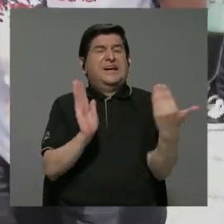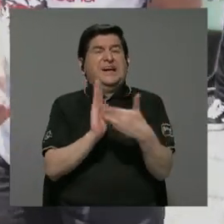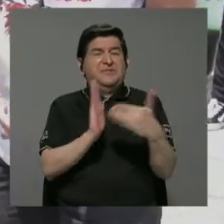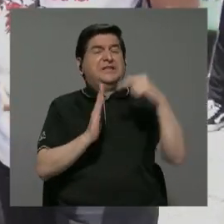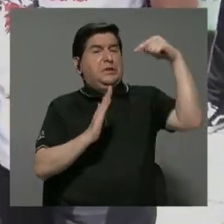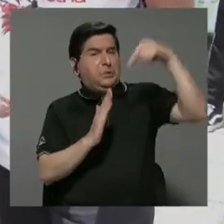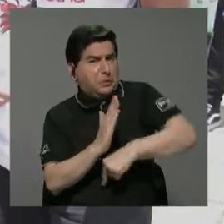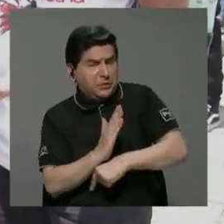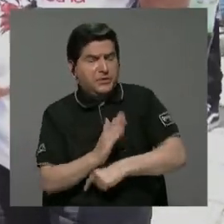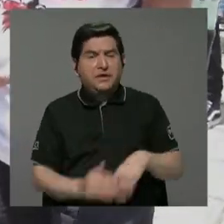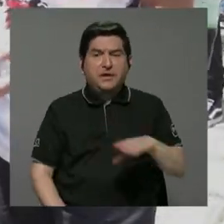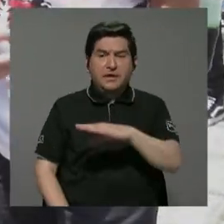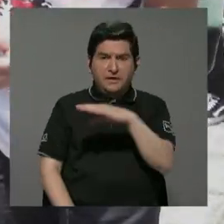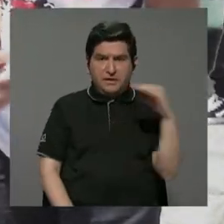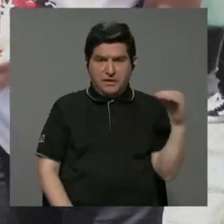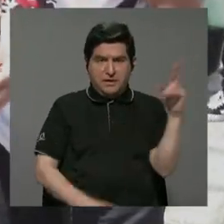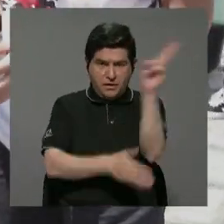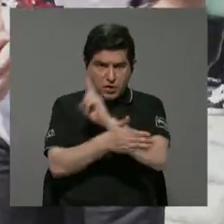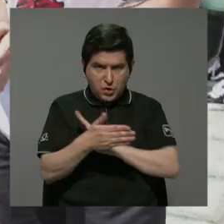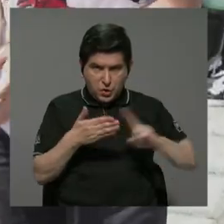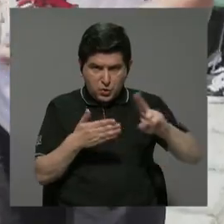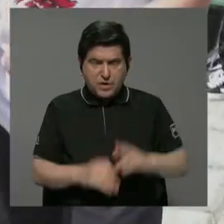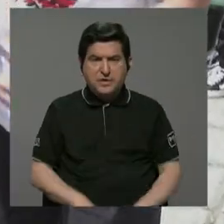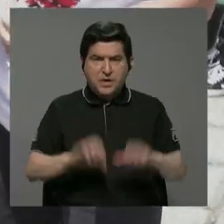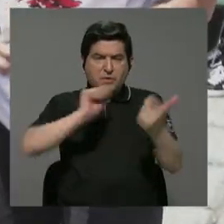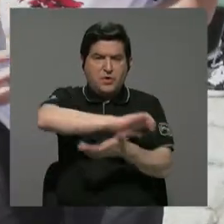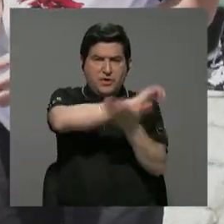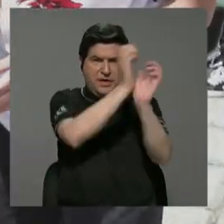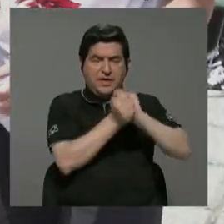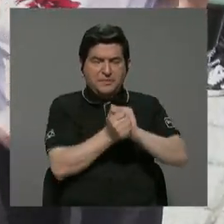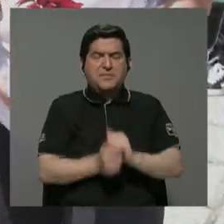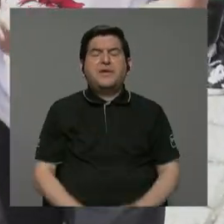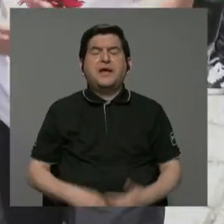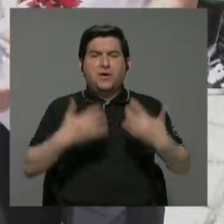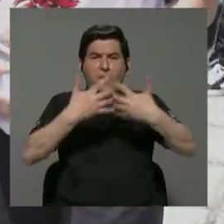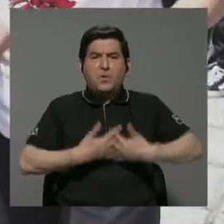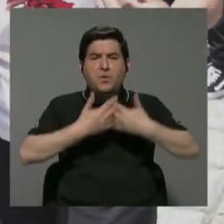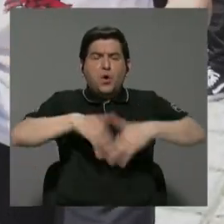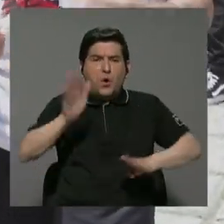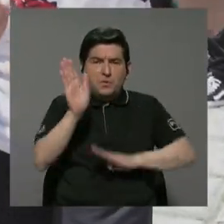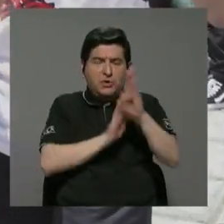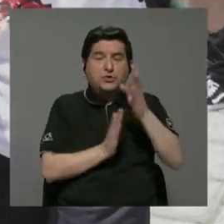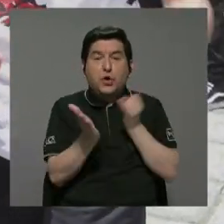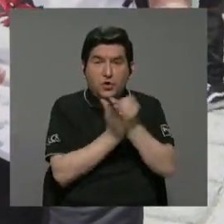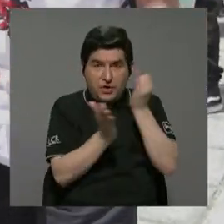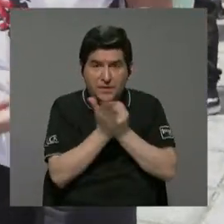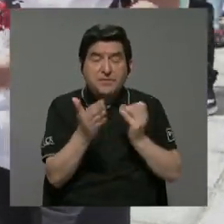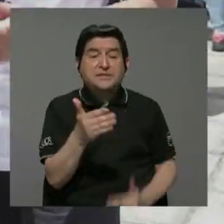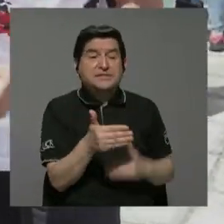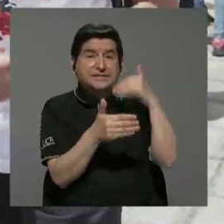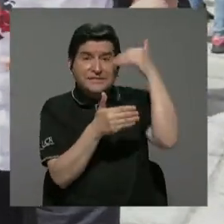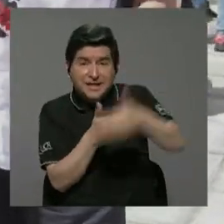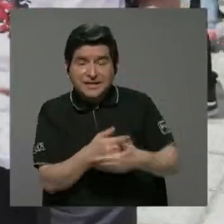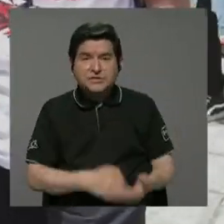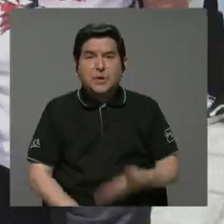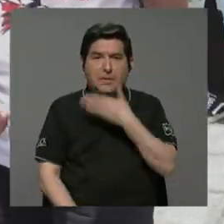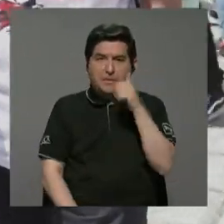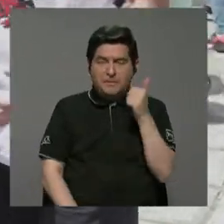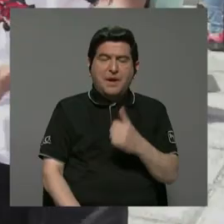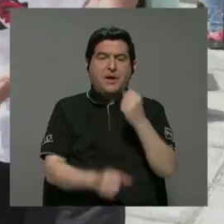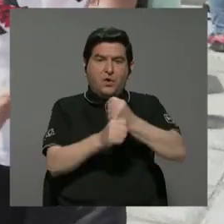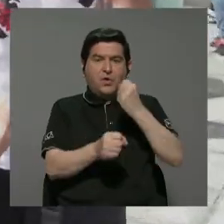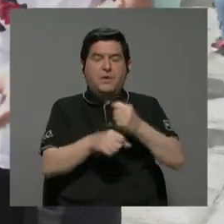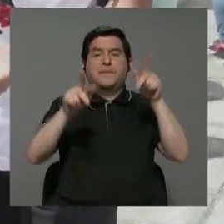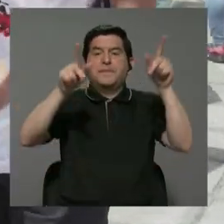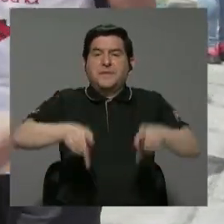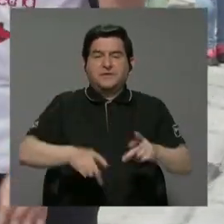y también para que las universidades se conviertan en ese motor del desarrollo, porque también la investigación se convierte posteriormente en mejores y mayores empleos para